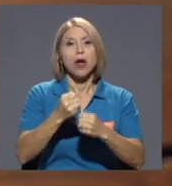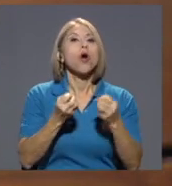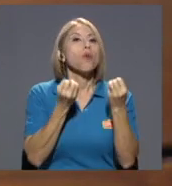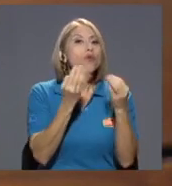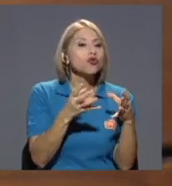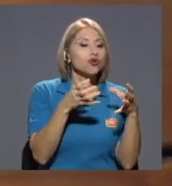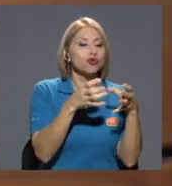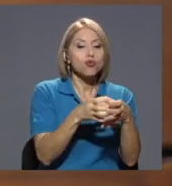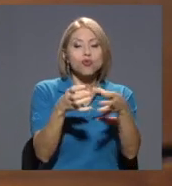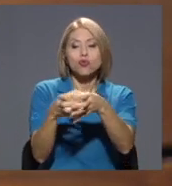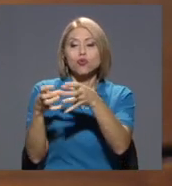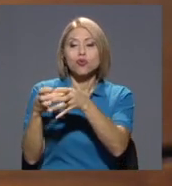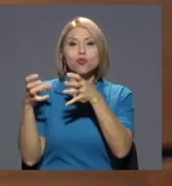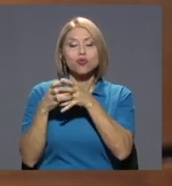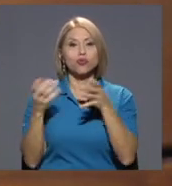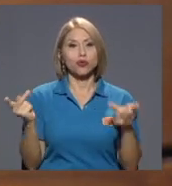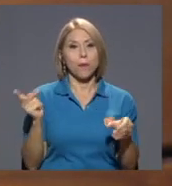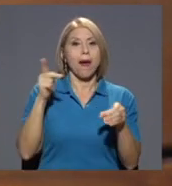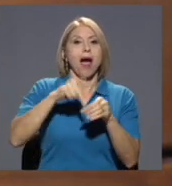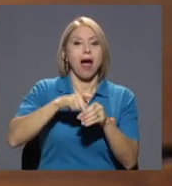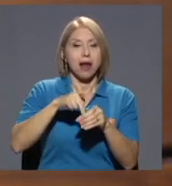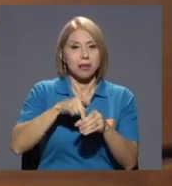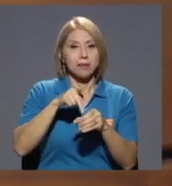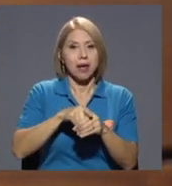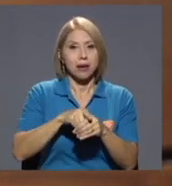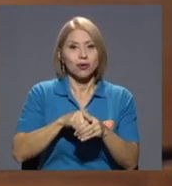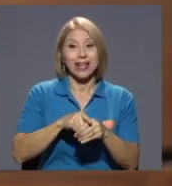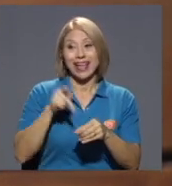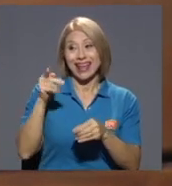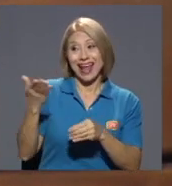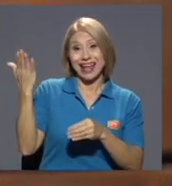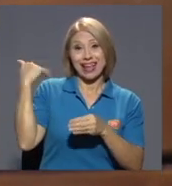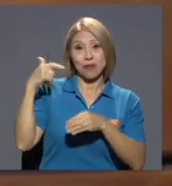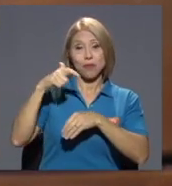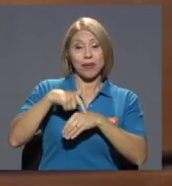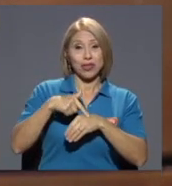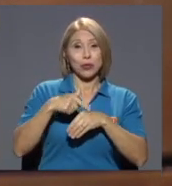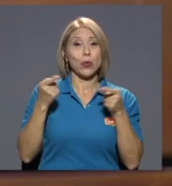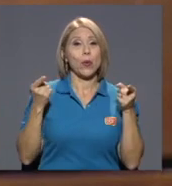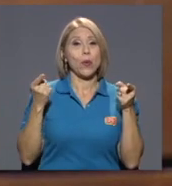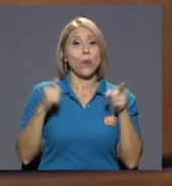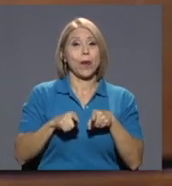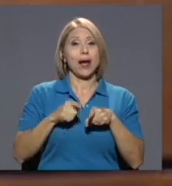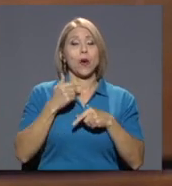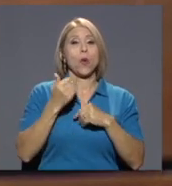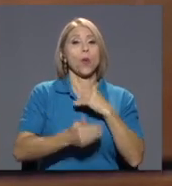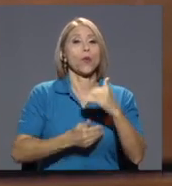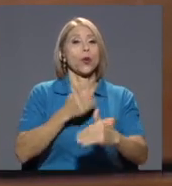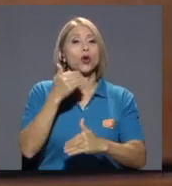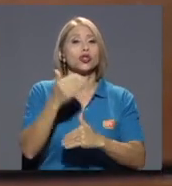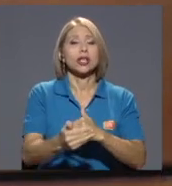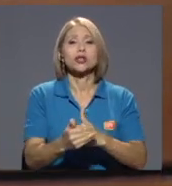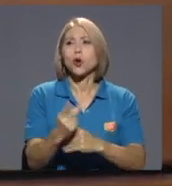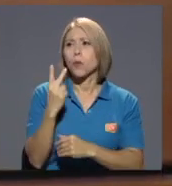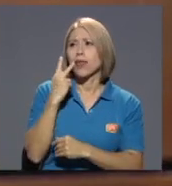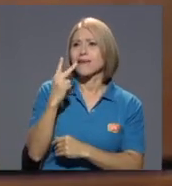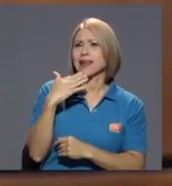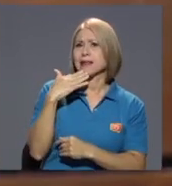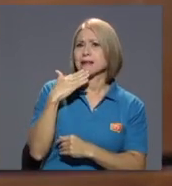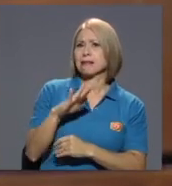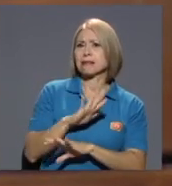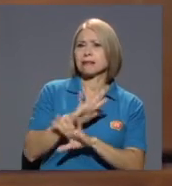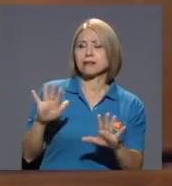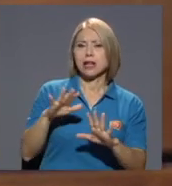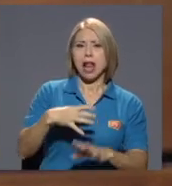población se dio un proceso de criminalización de la protesta social se